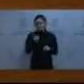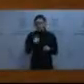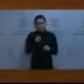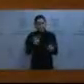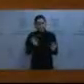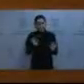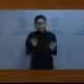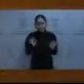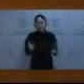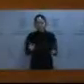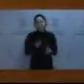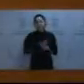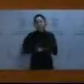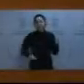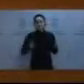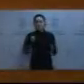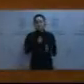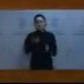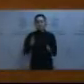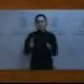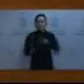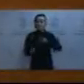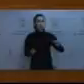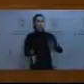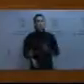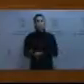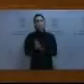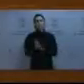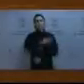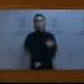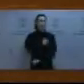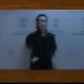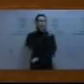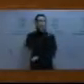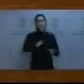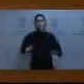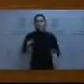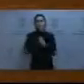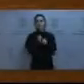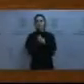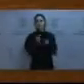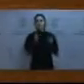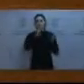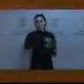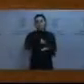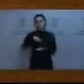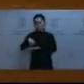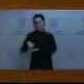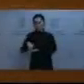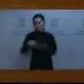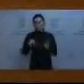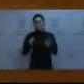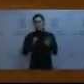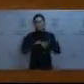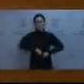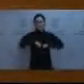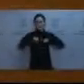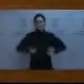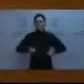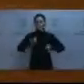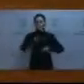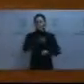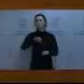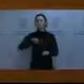Gobierno regional, el Gobierno del Partido Popular, se mantuvo al lado de los trabajadores de sus dos plantas. Apoyó a la empresa asentada en su región e impulsó